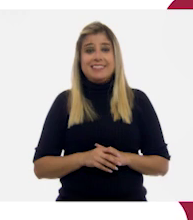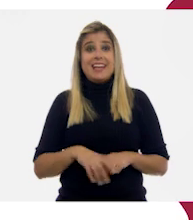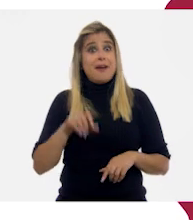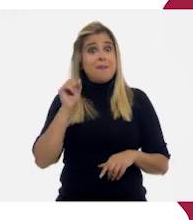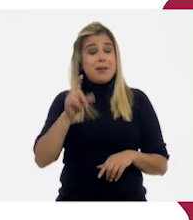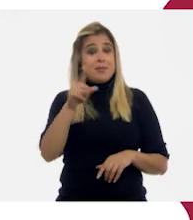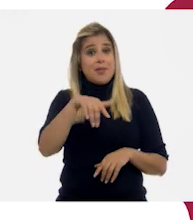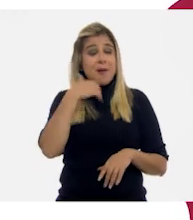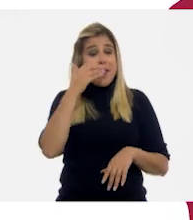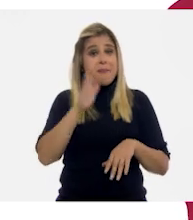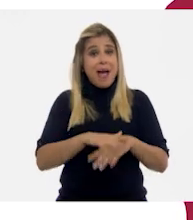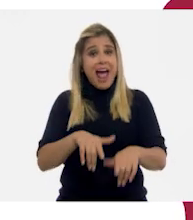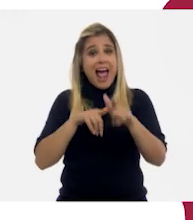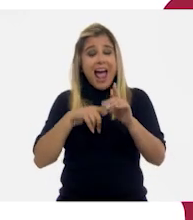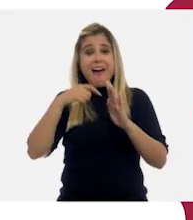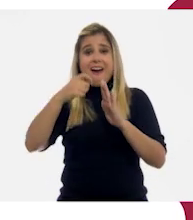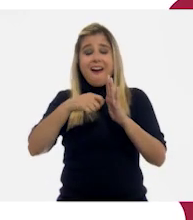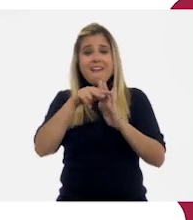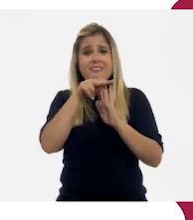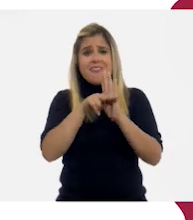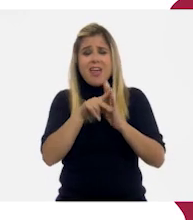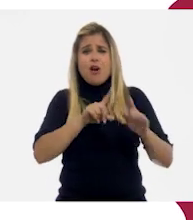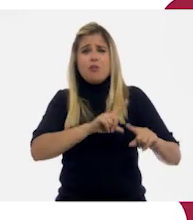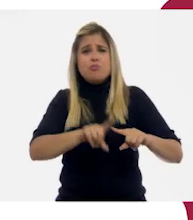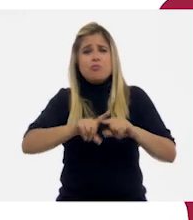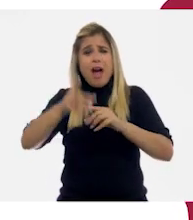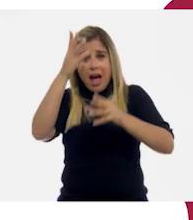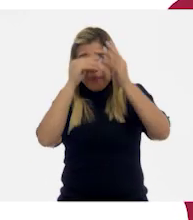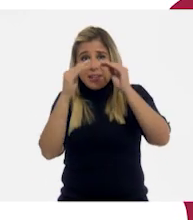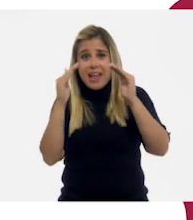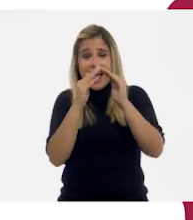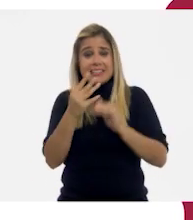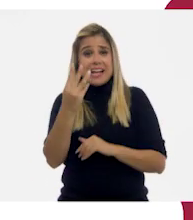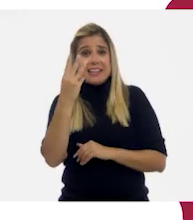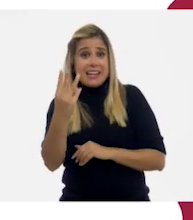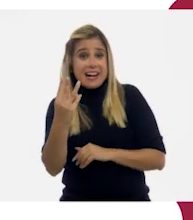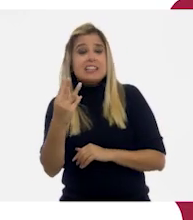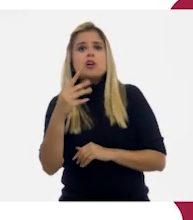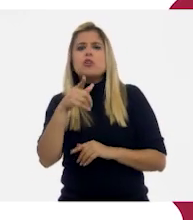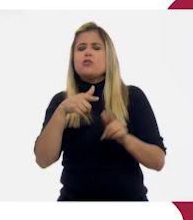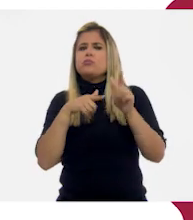Si quieres volver a ver los programas de Aprende en Casa 3, los puedes encontrar en